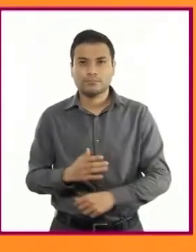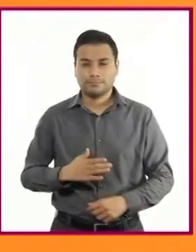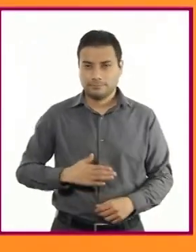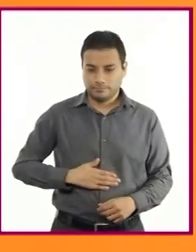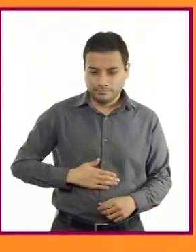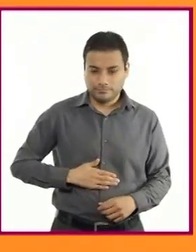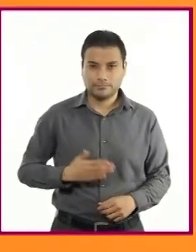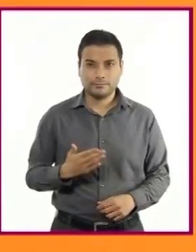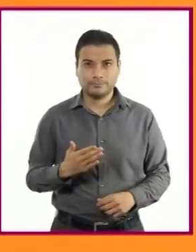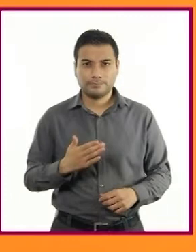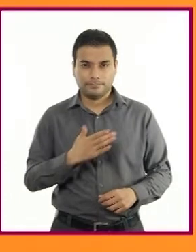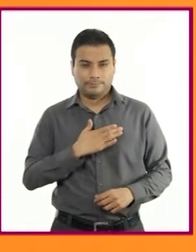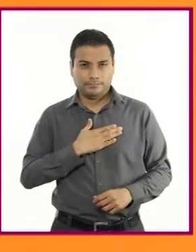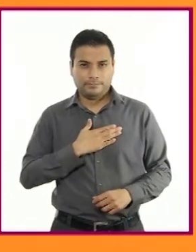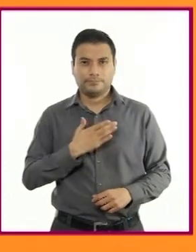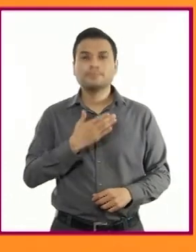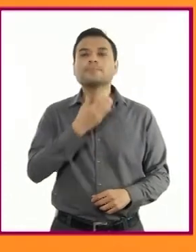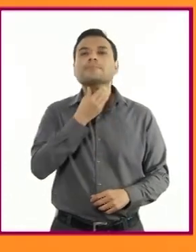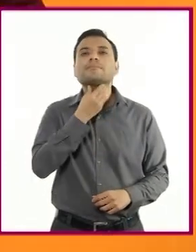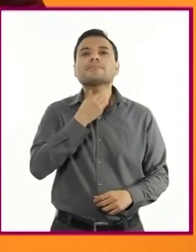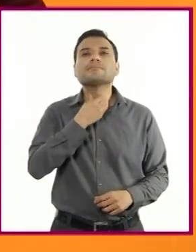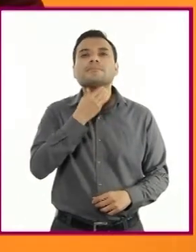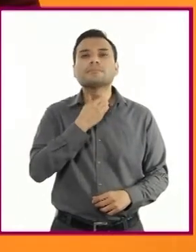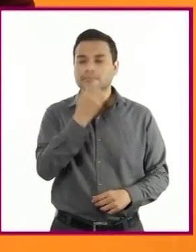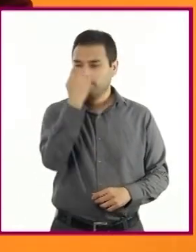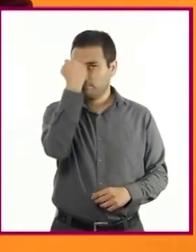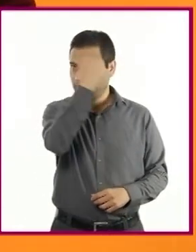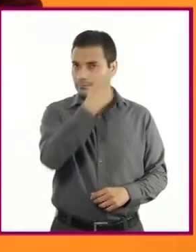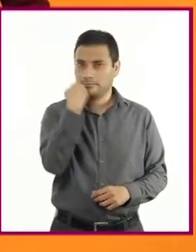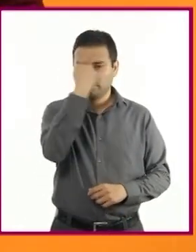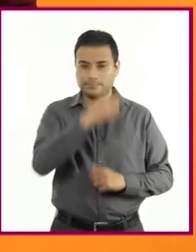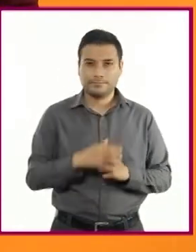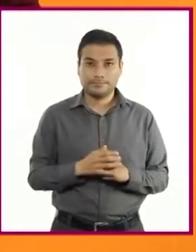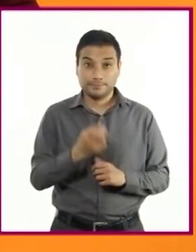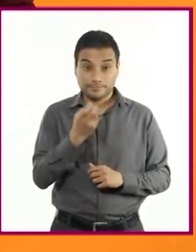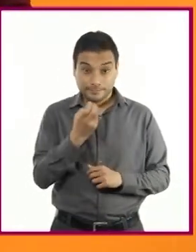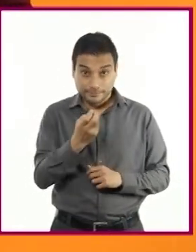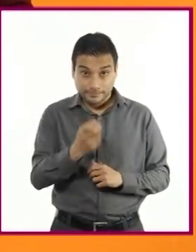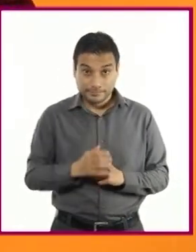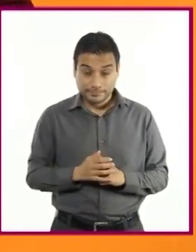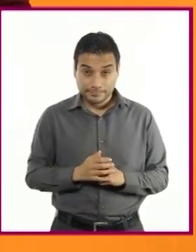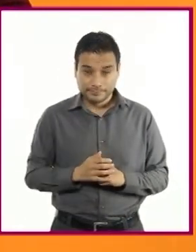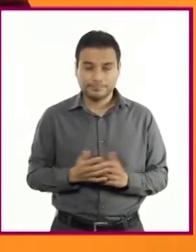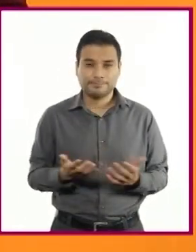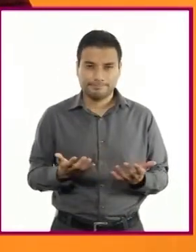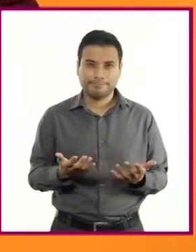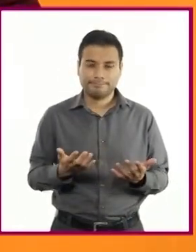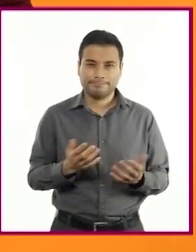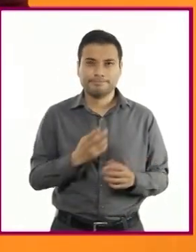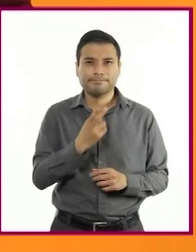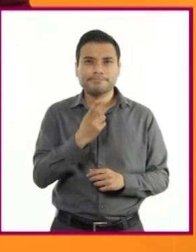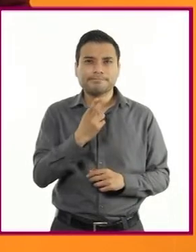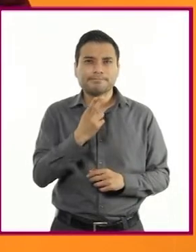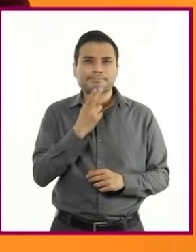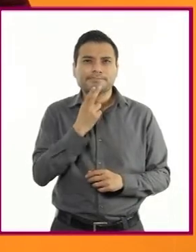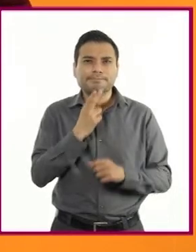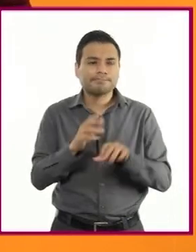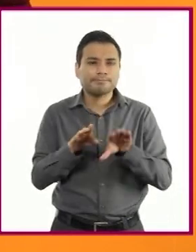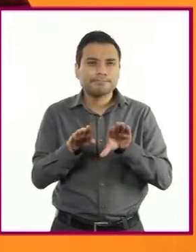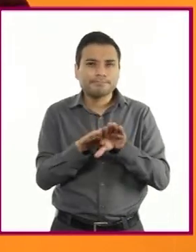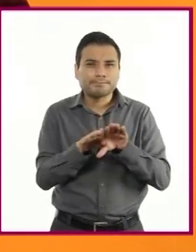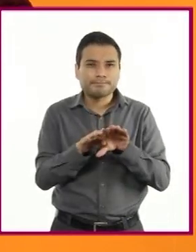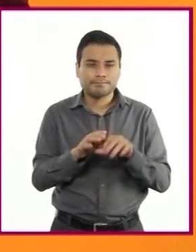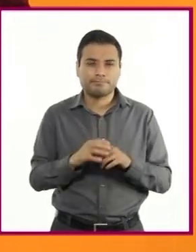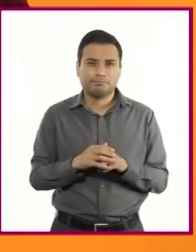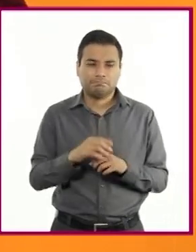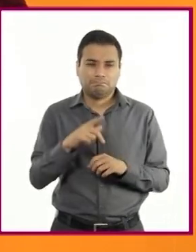abdomen, pecho, cuello y cara. Este tejido cumple su función de manera voluntaria, es